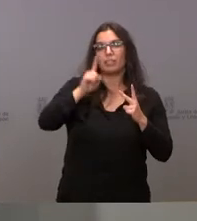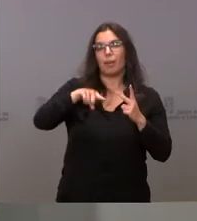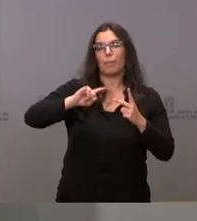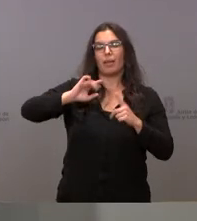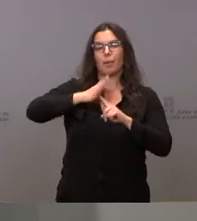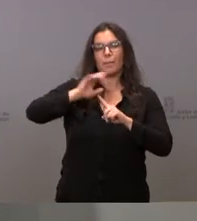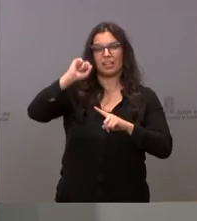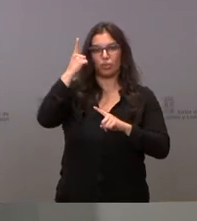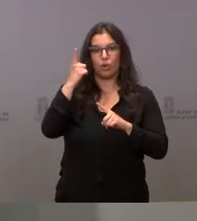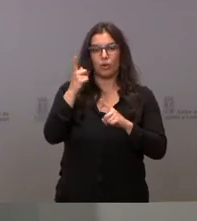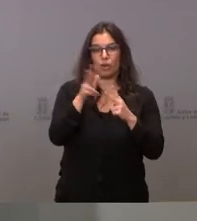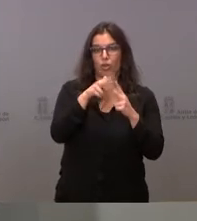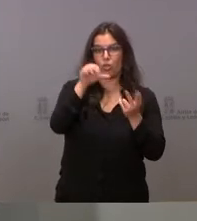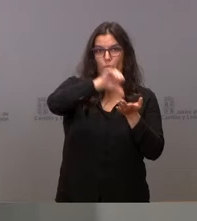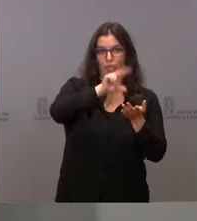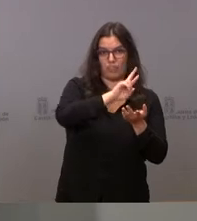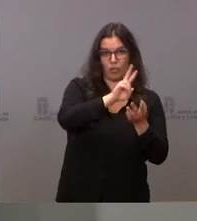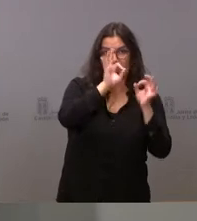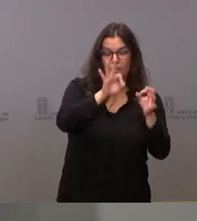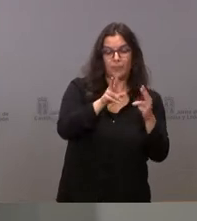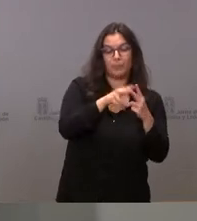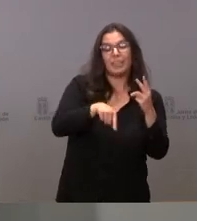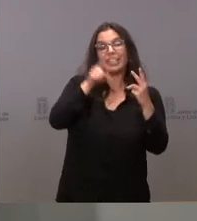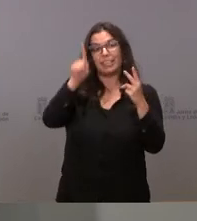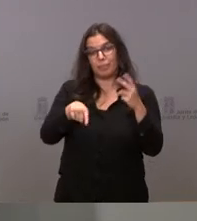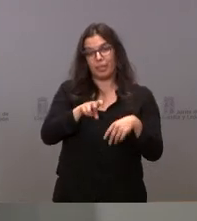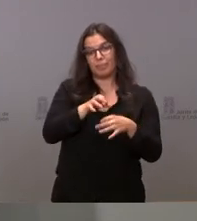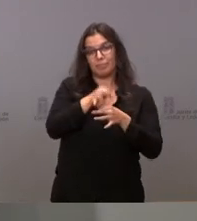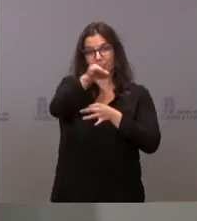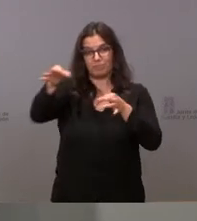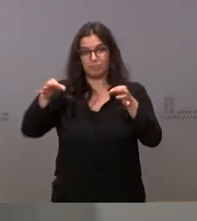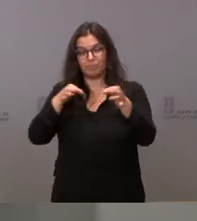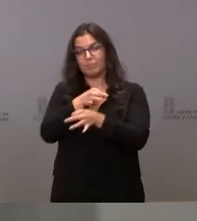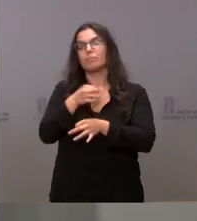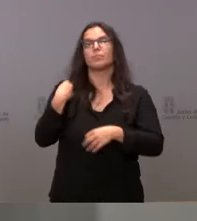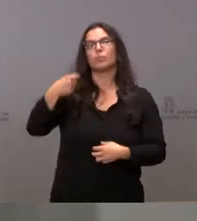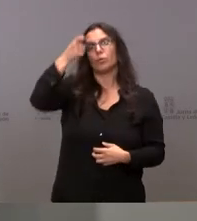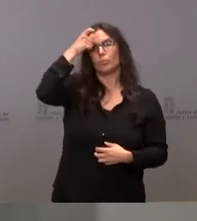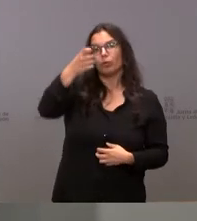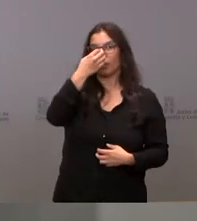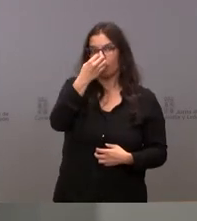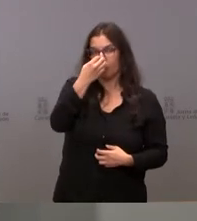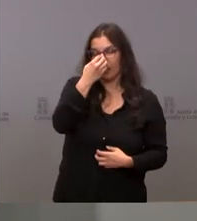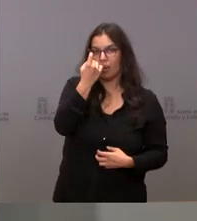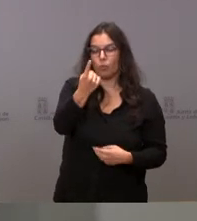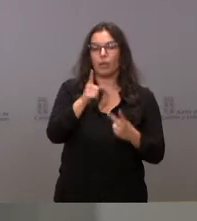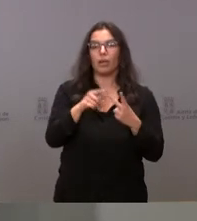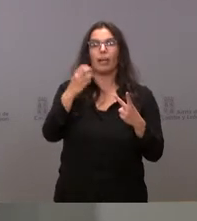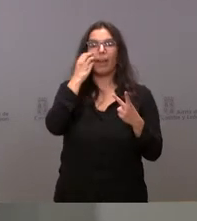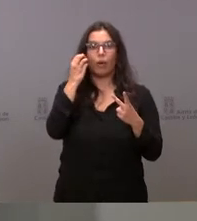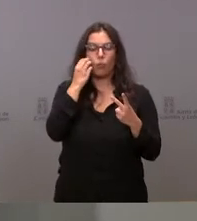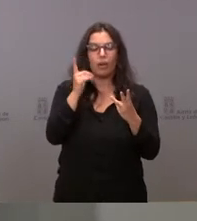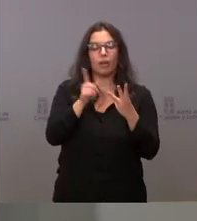Sol, ambas en la capital, y de las de Mayorazgo de los Montalvos en Medina del Campo la de Laguna de Duero y la